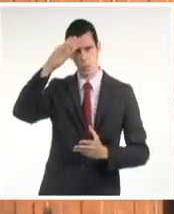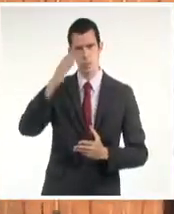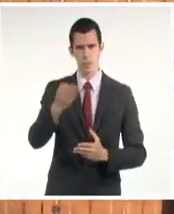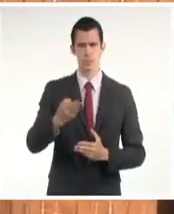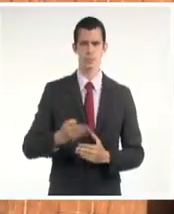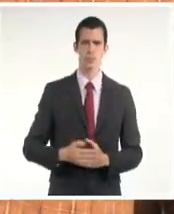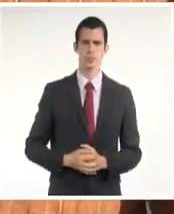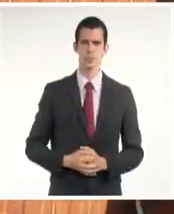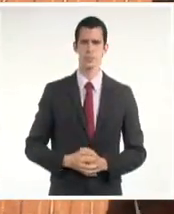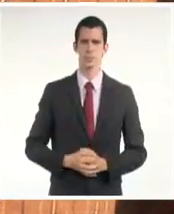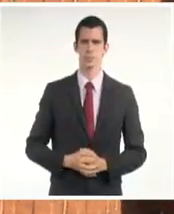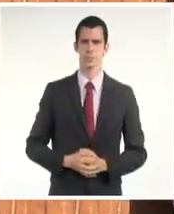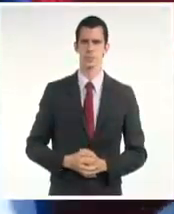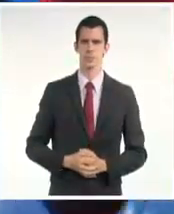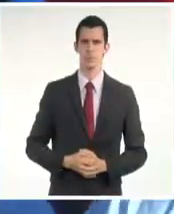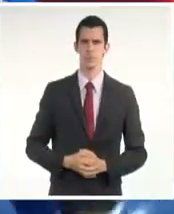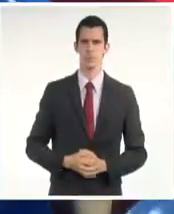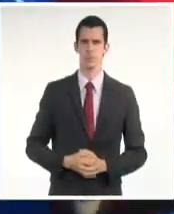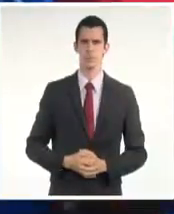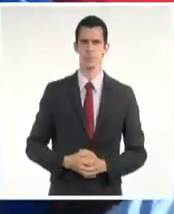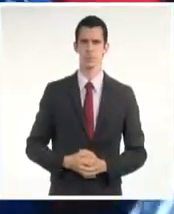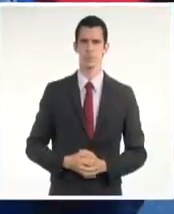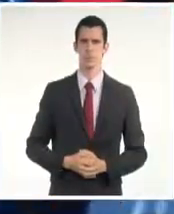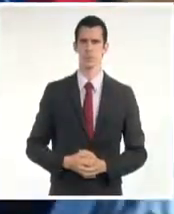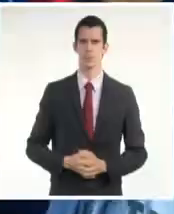revolución y a su presidente Díaz-Canel.